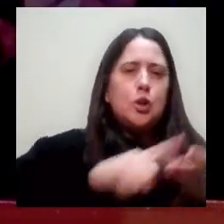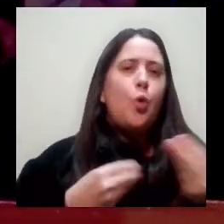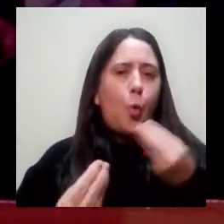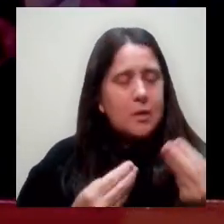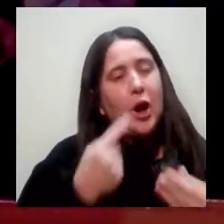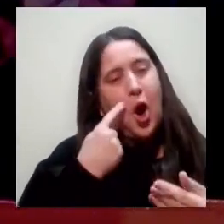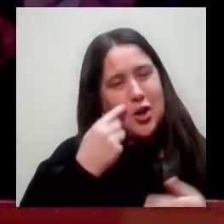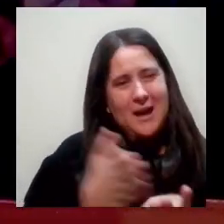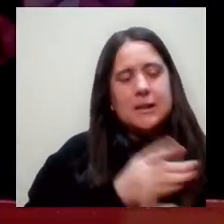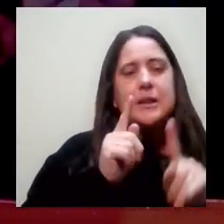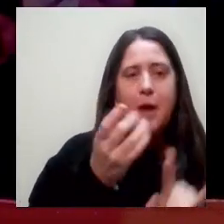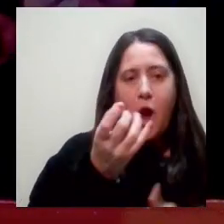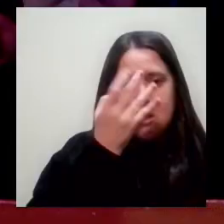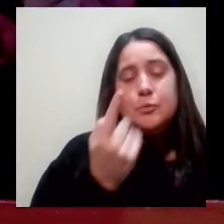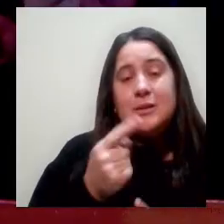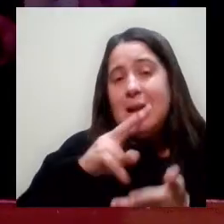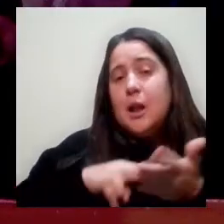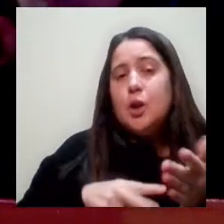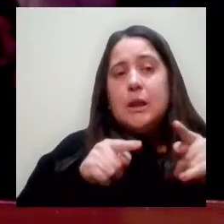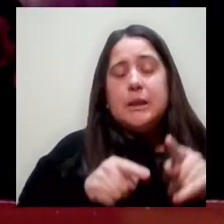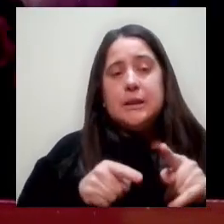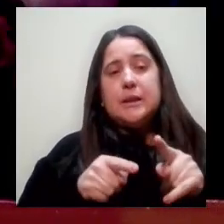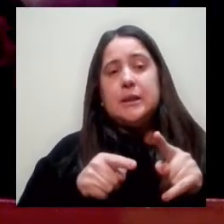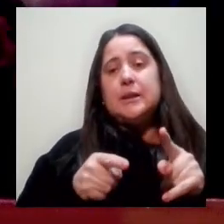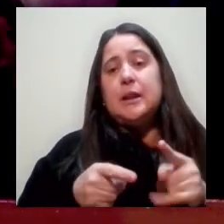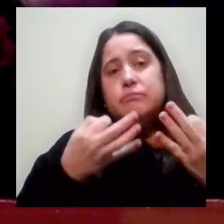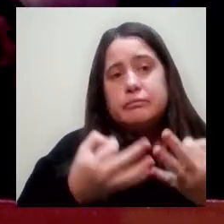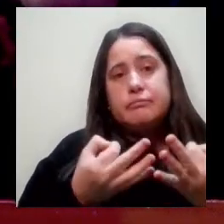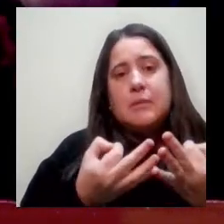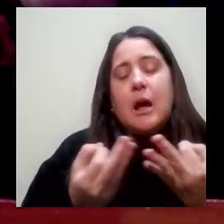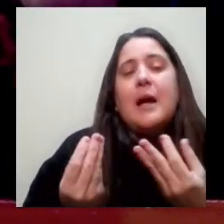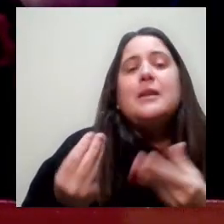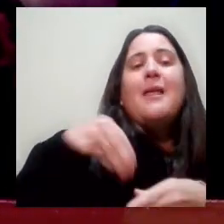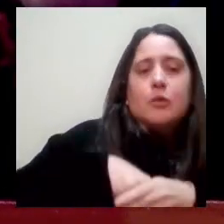Concepción esta de lectura que forma base del Plan Nacional de Lectura,